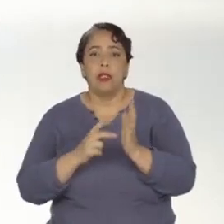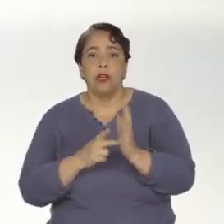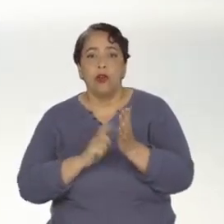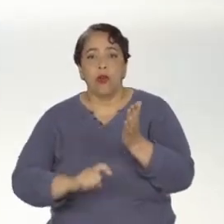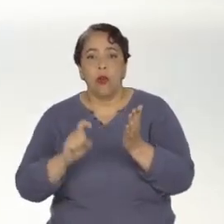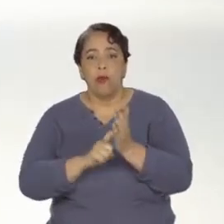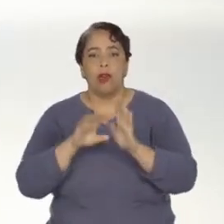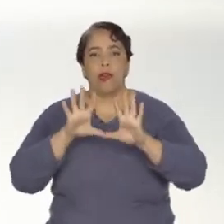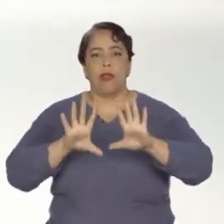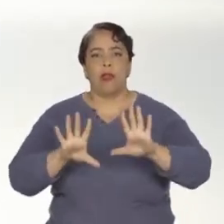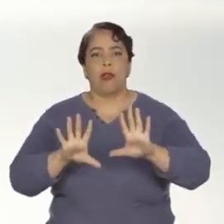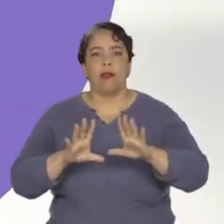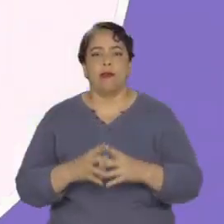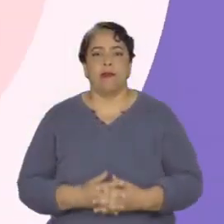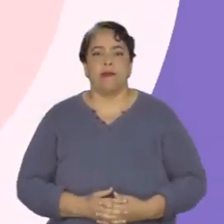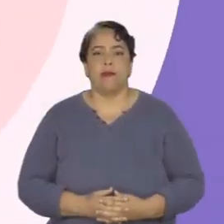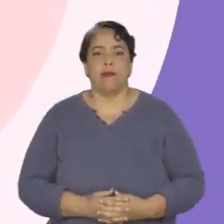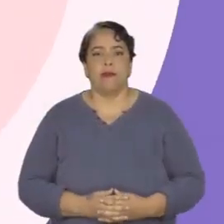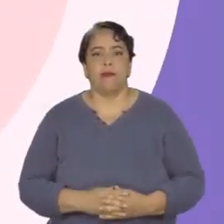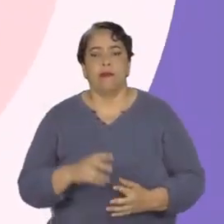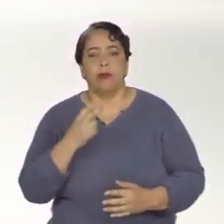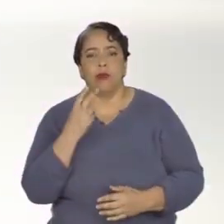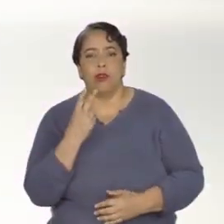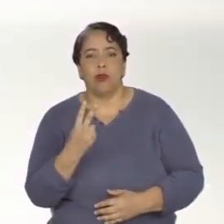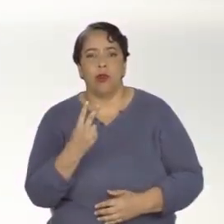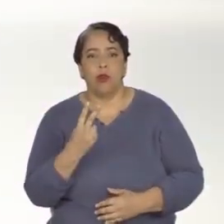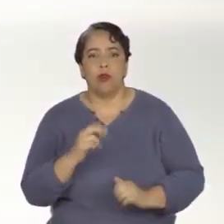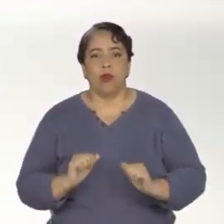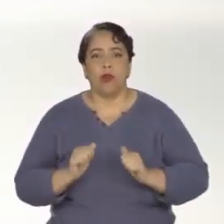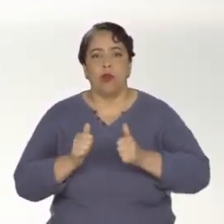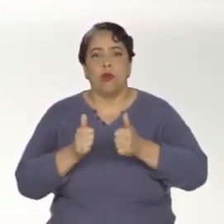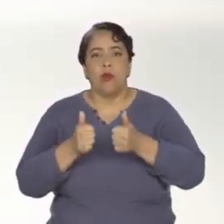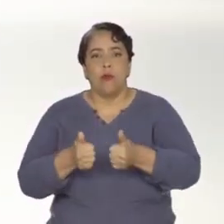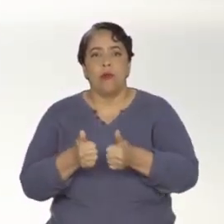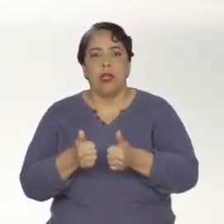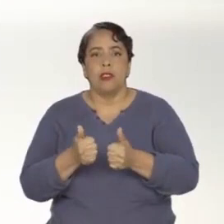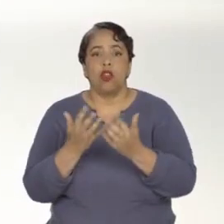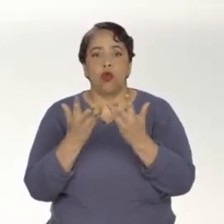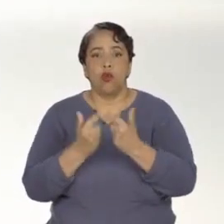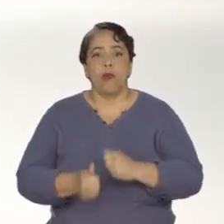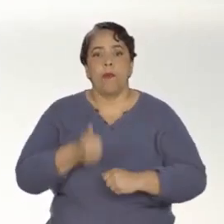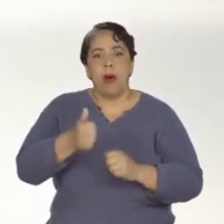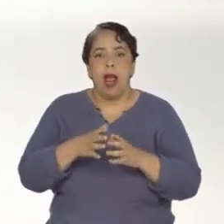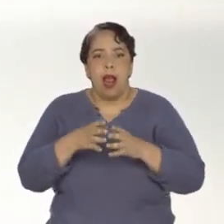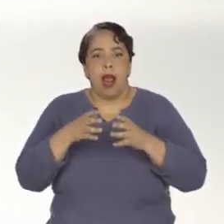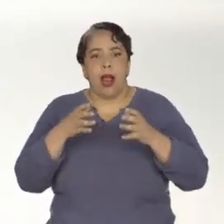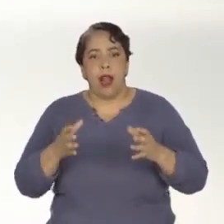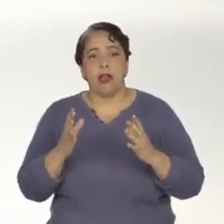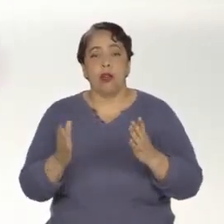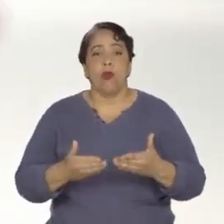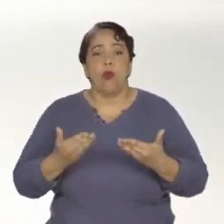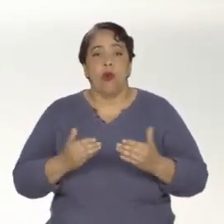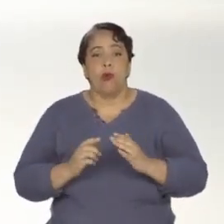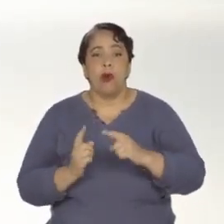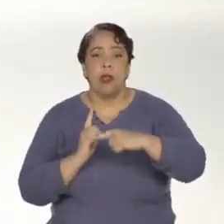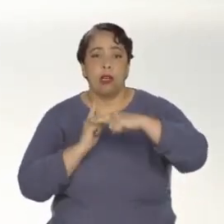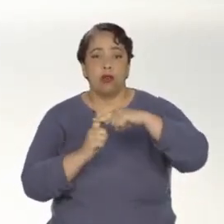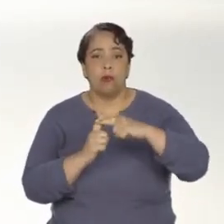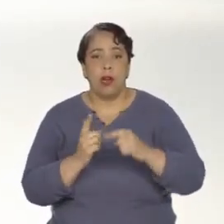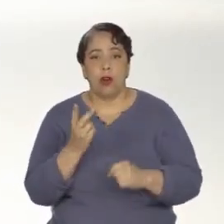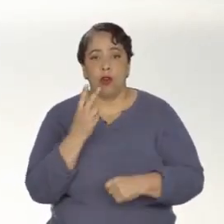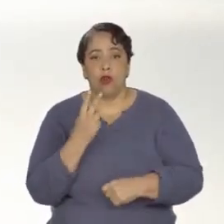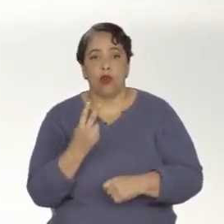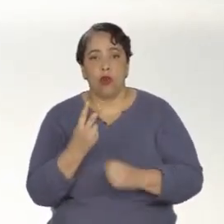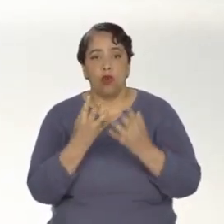este caso, el total es el 10. 2, empieza por el número más grande y cuando tengas que